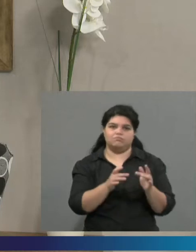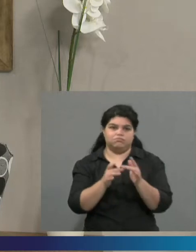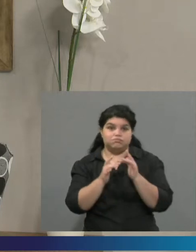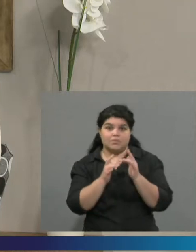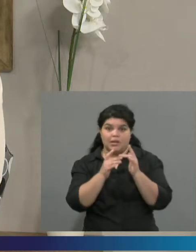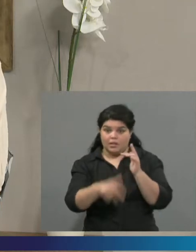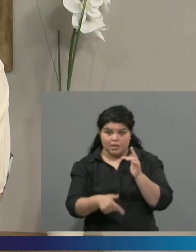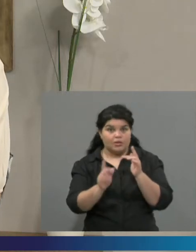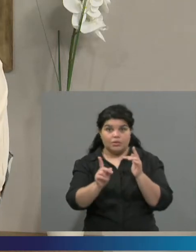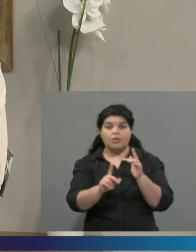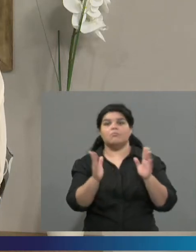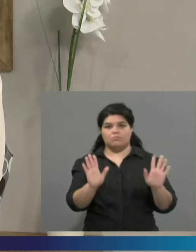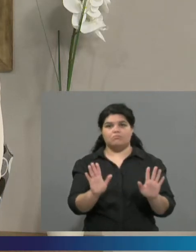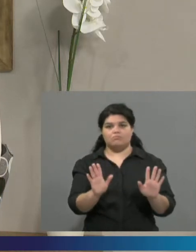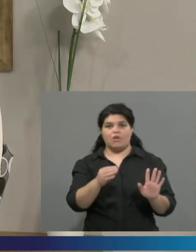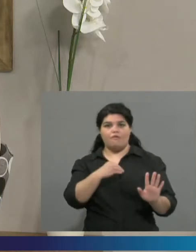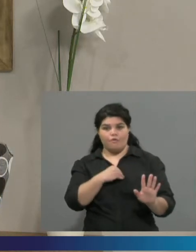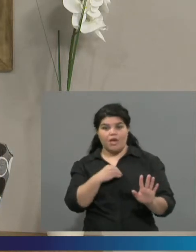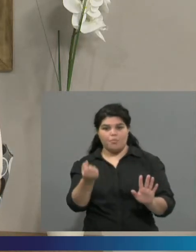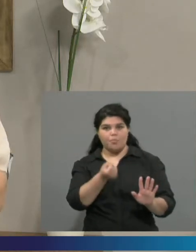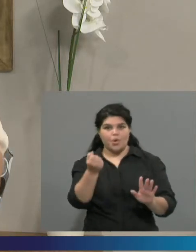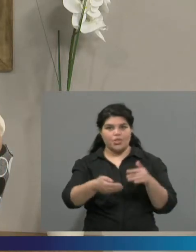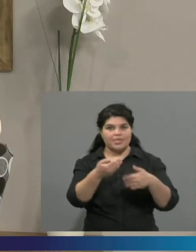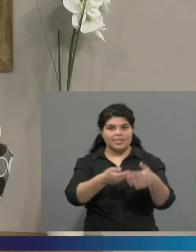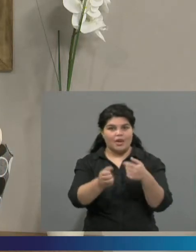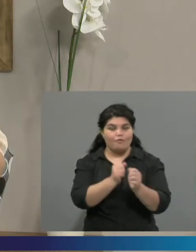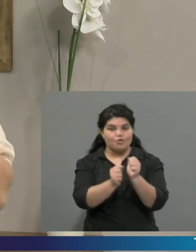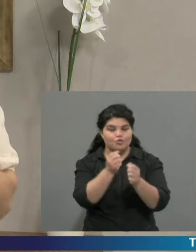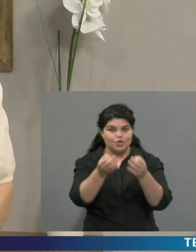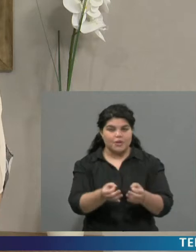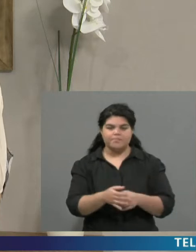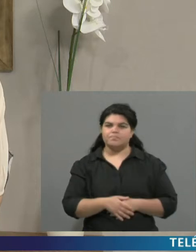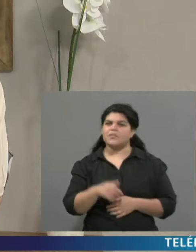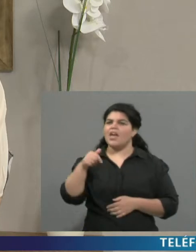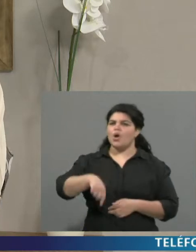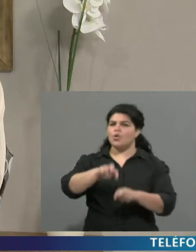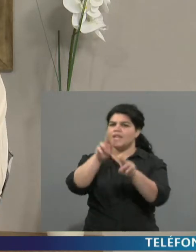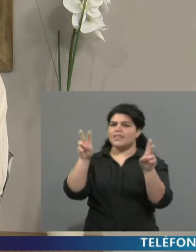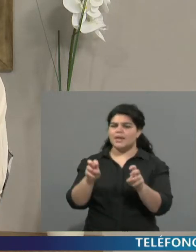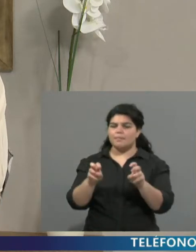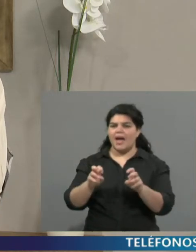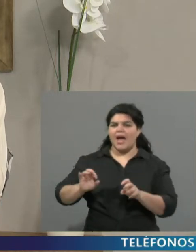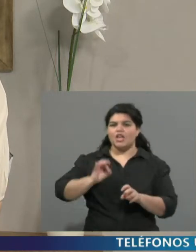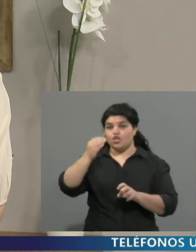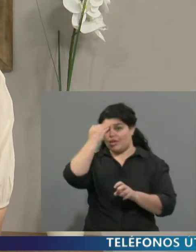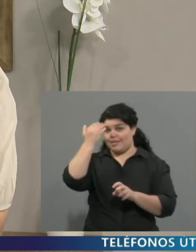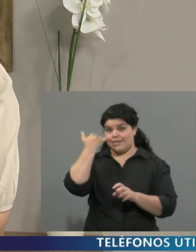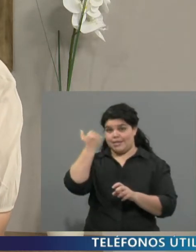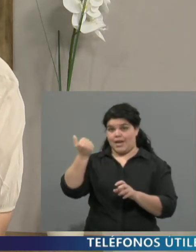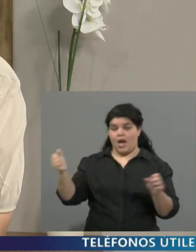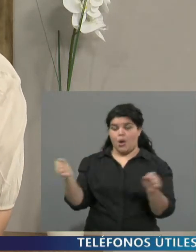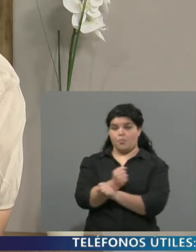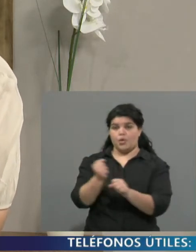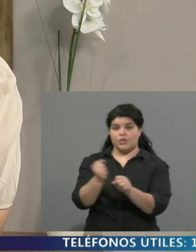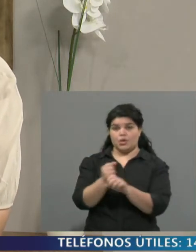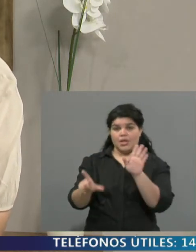Bueno, Julia, tenemos que hablar de estos 15 años de la sanción de la ley, la